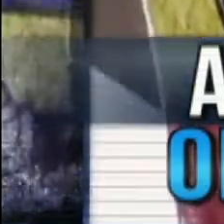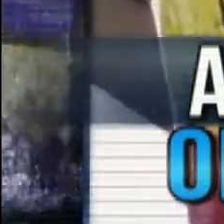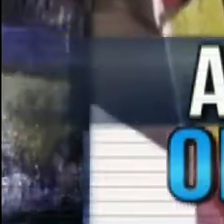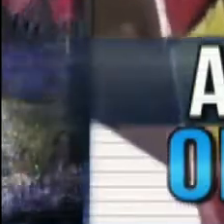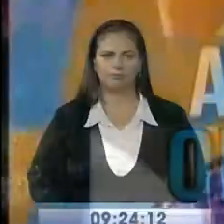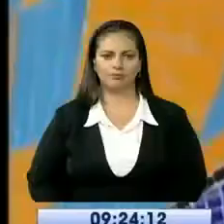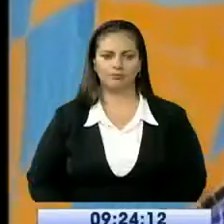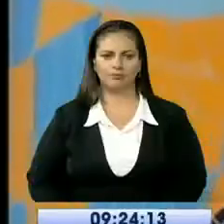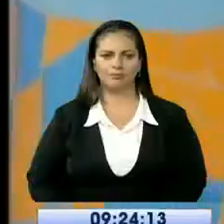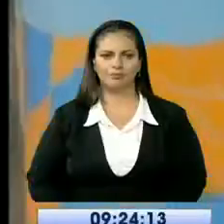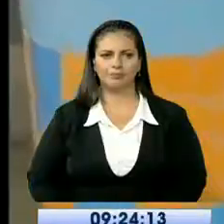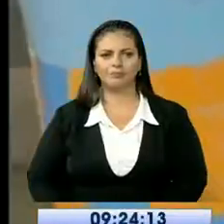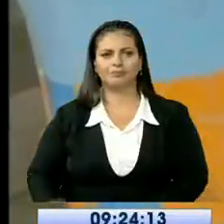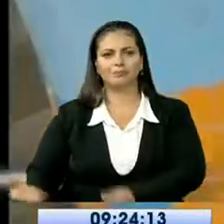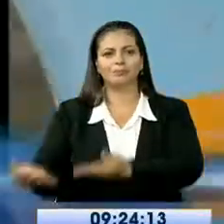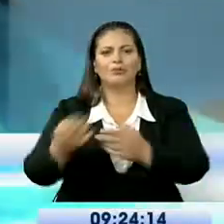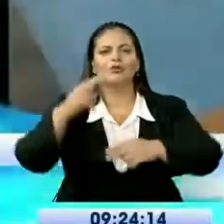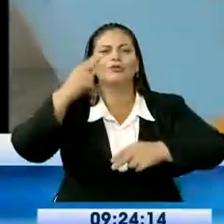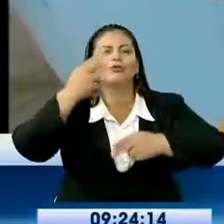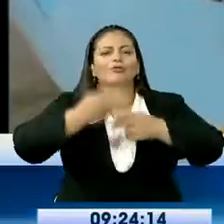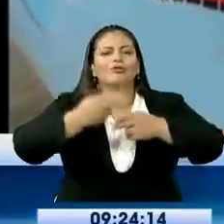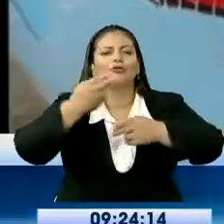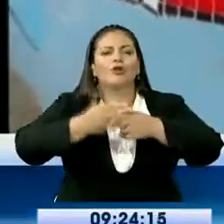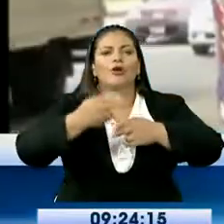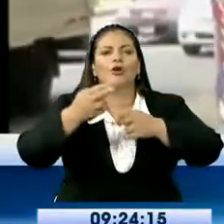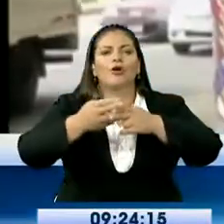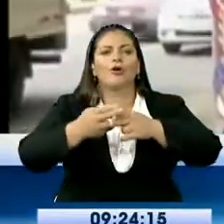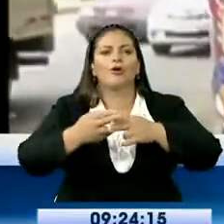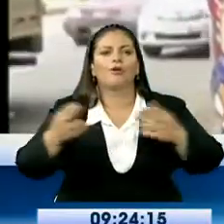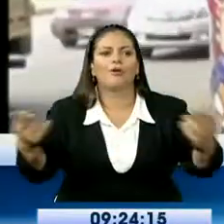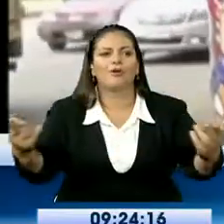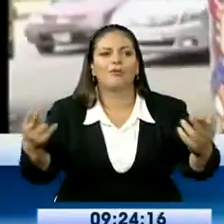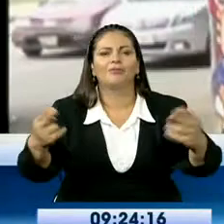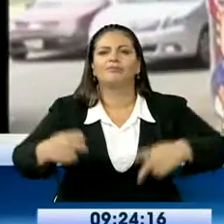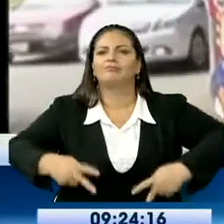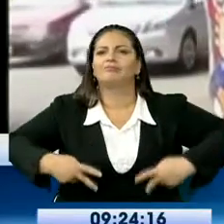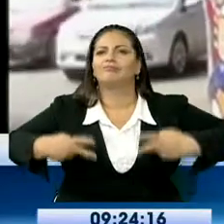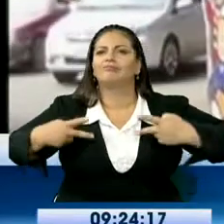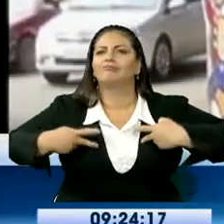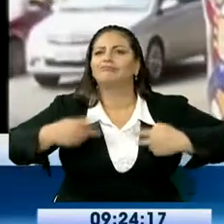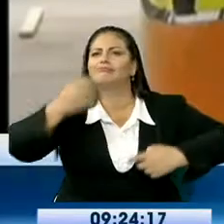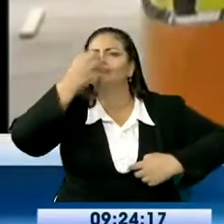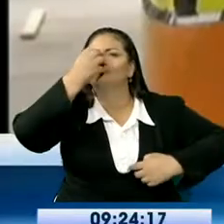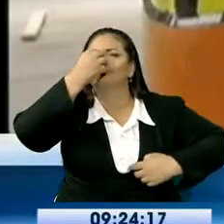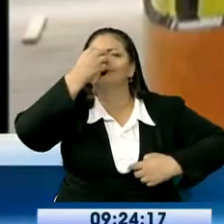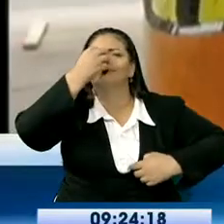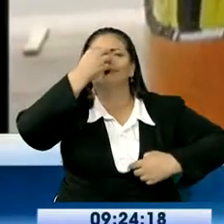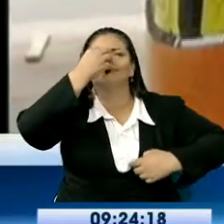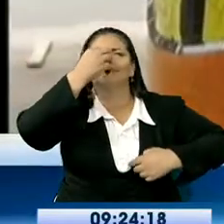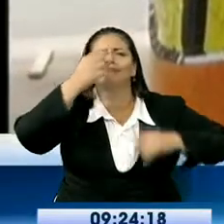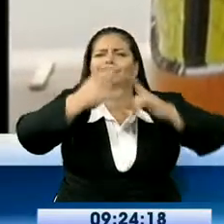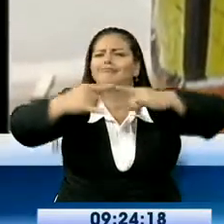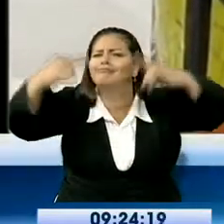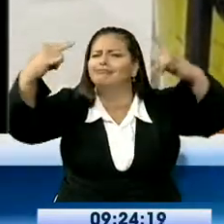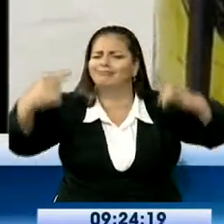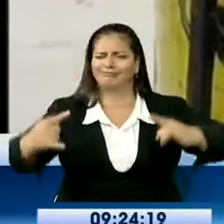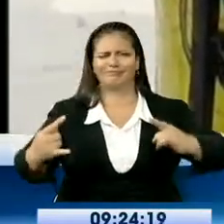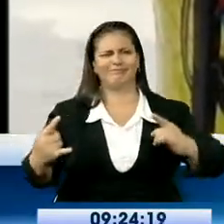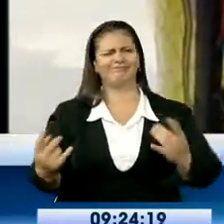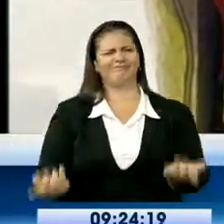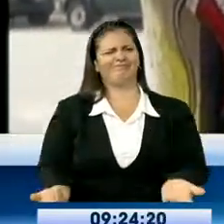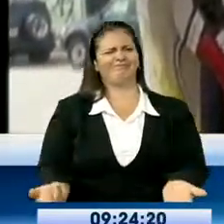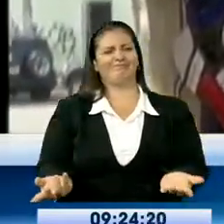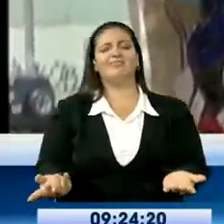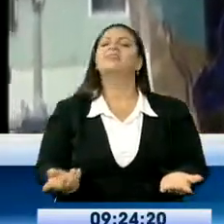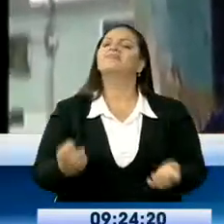Se llama el circo de la vida y le propina color o envuelve de alegría los pilares del paso elevado que se ubica en la